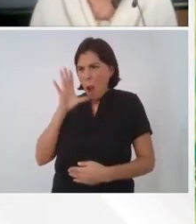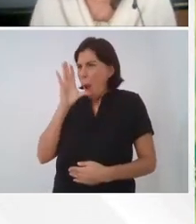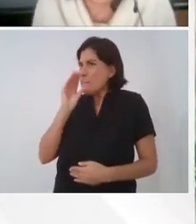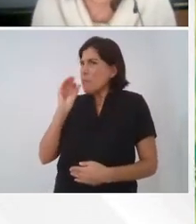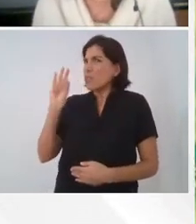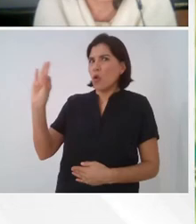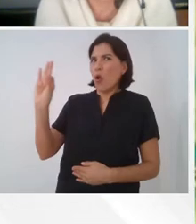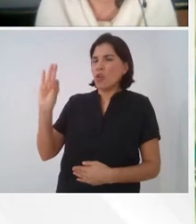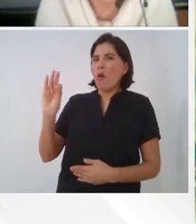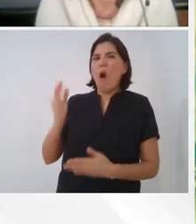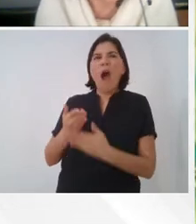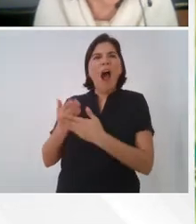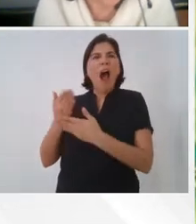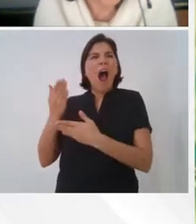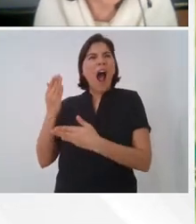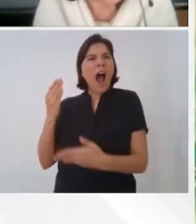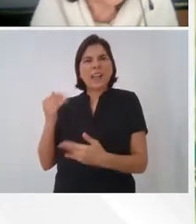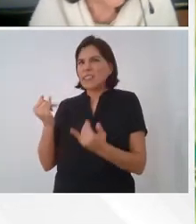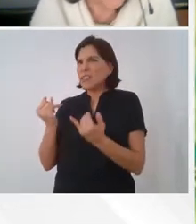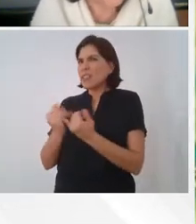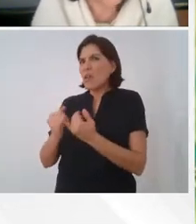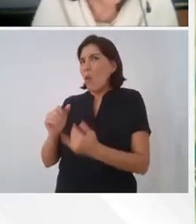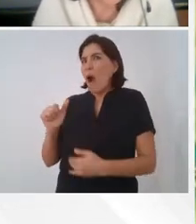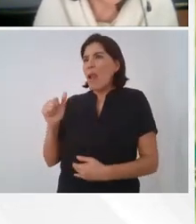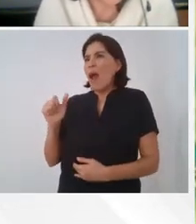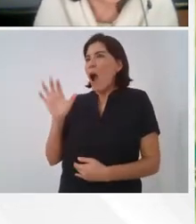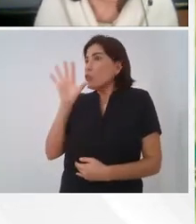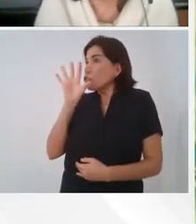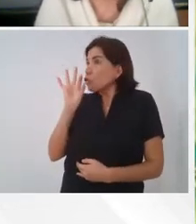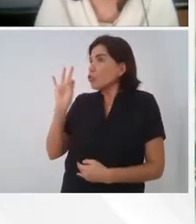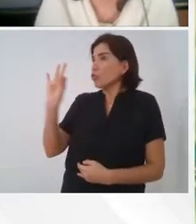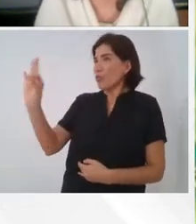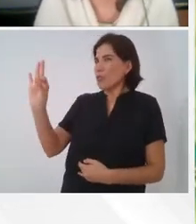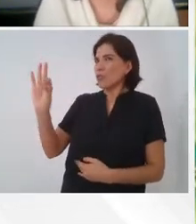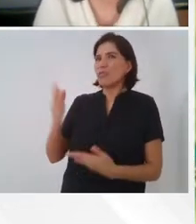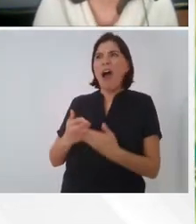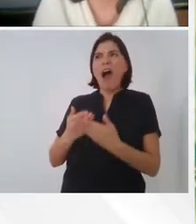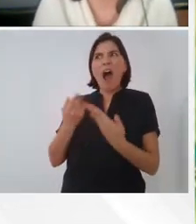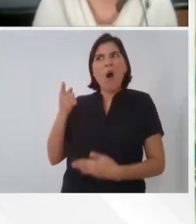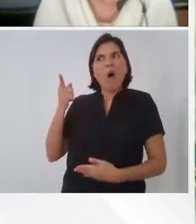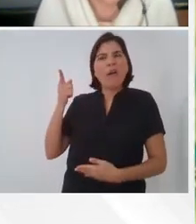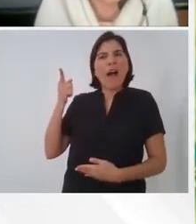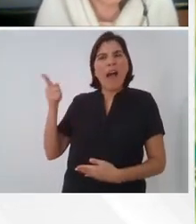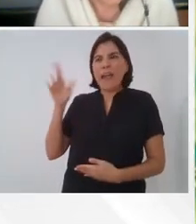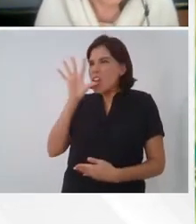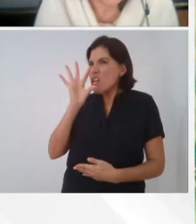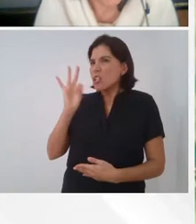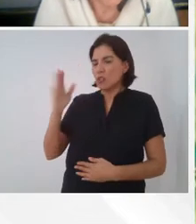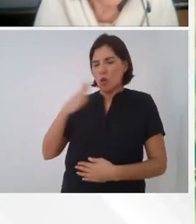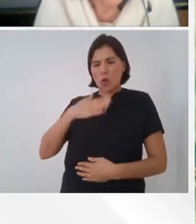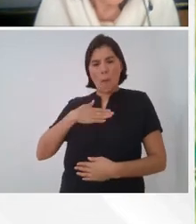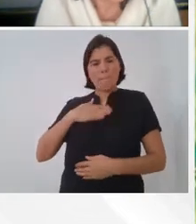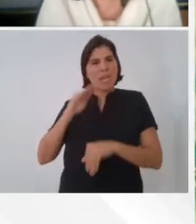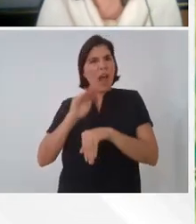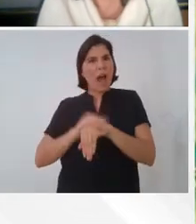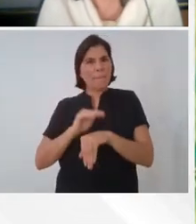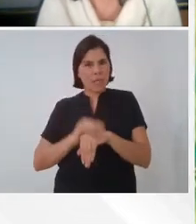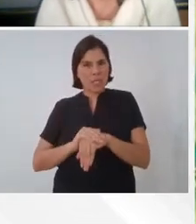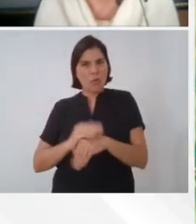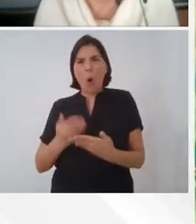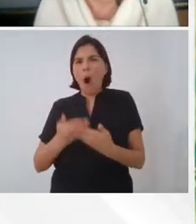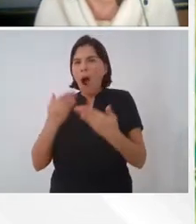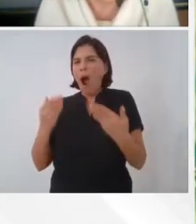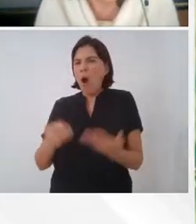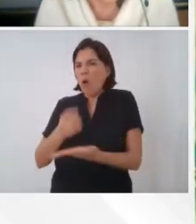otros 100,000 zorros. Pero ahora él es mi amigo, y ahora es único en el mundo. Y las rosas